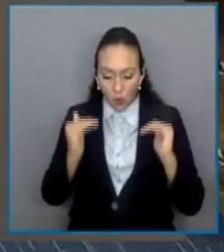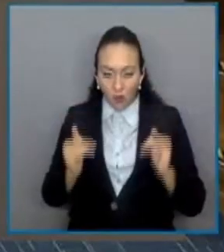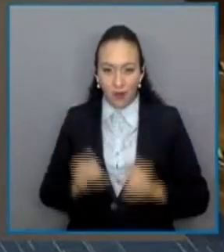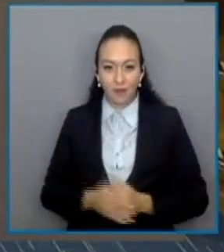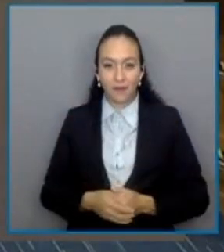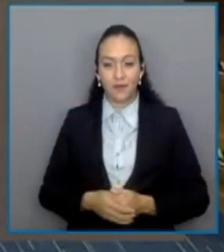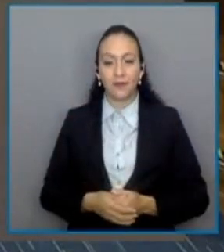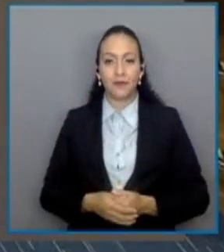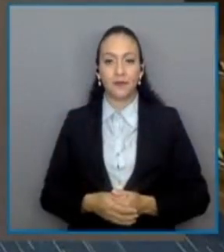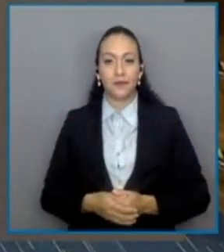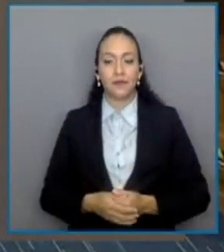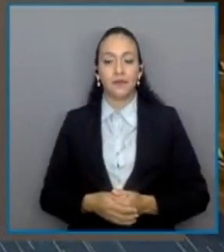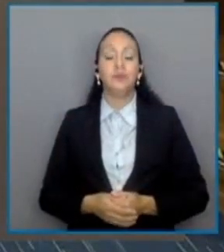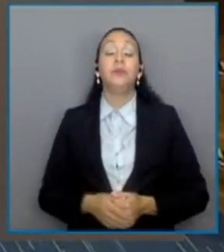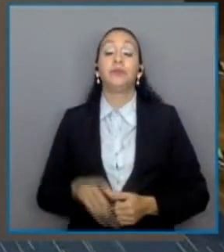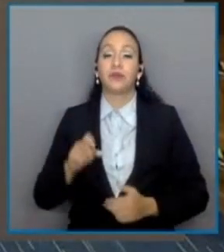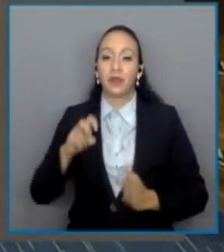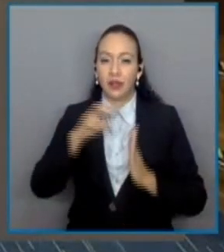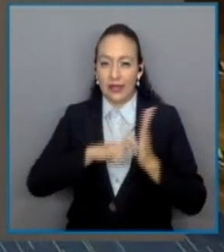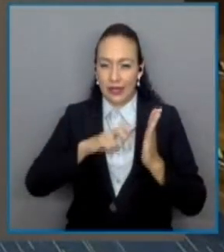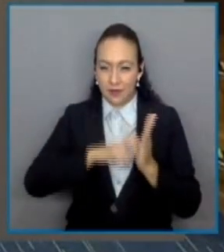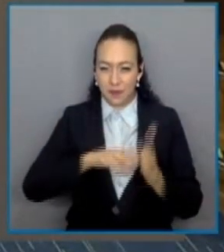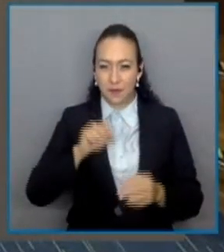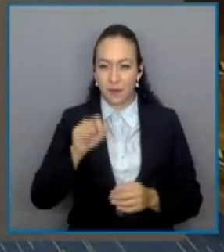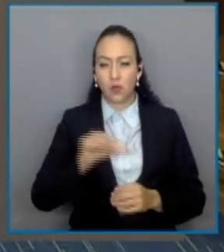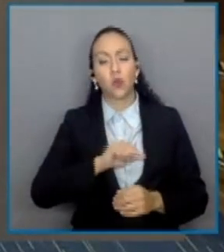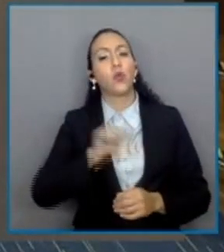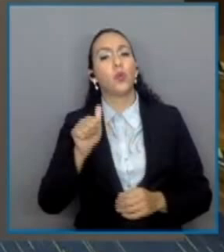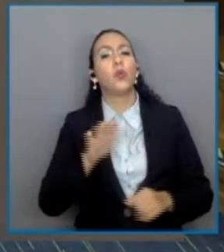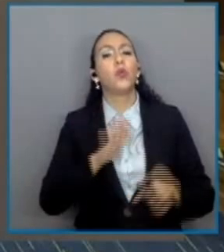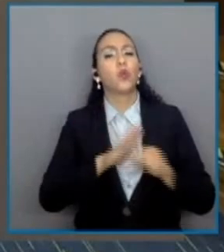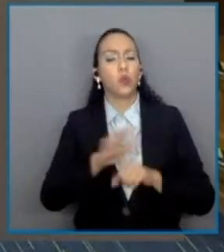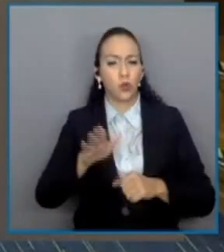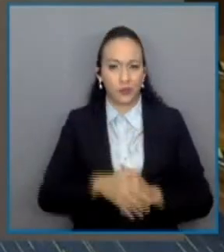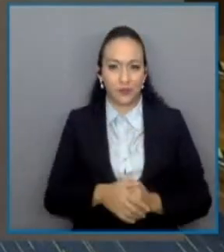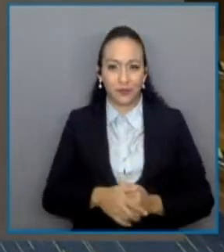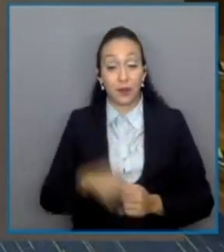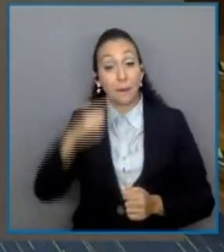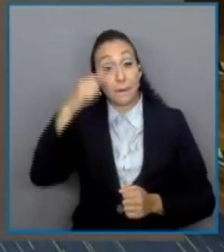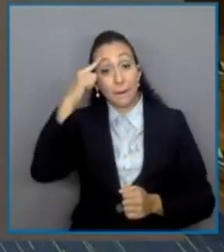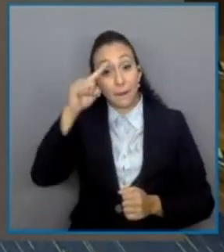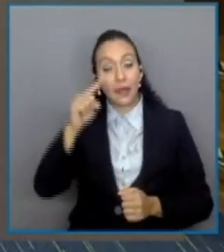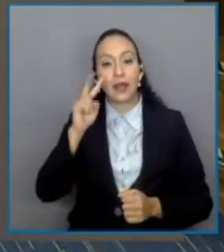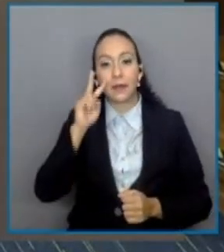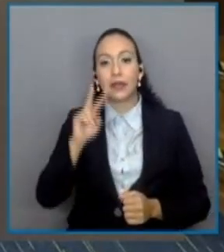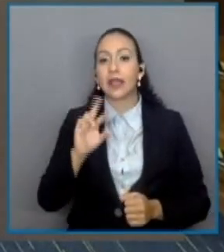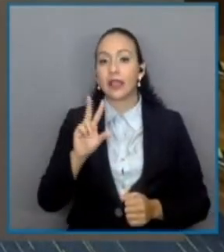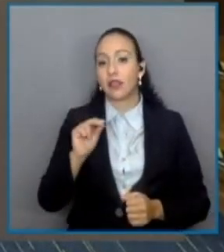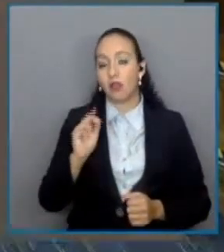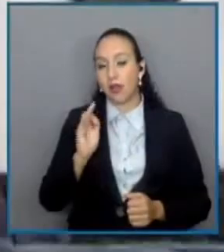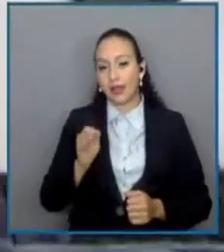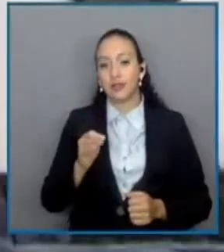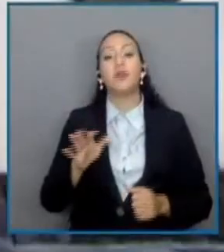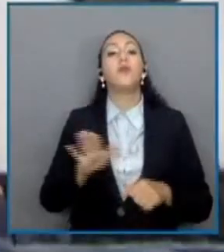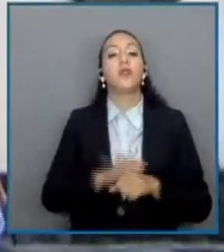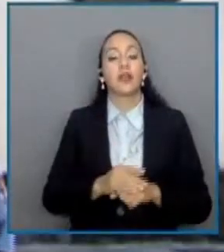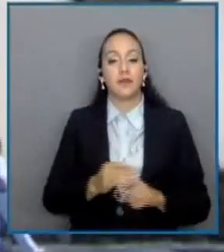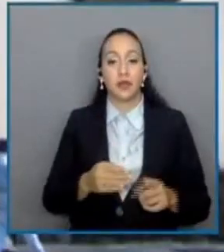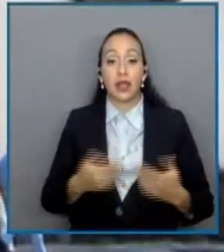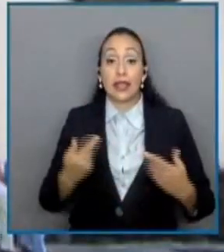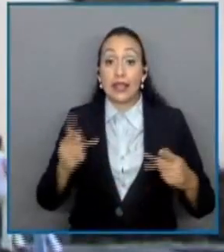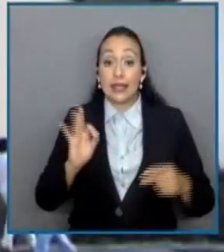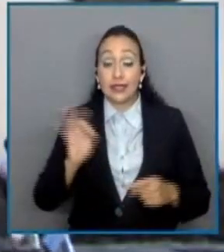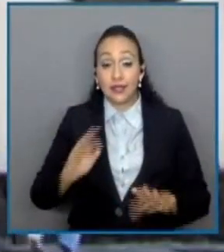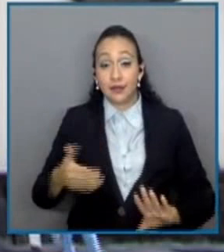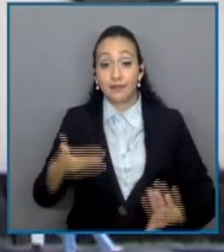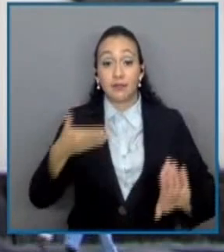Además, modificó la misma determinación del tribunal local para tener por no aprobada la existencia de violencia política de género en contra